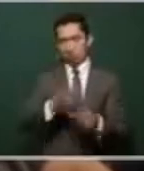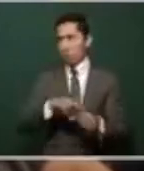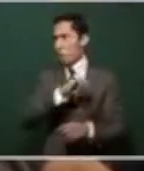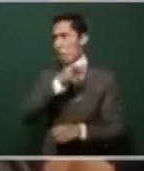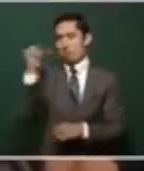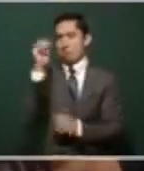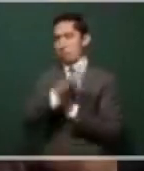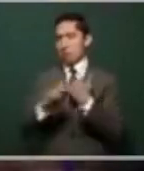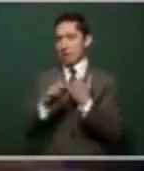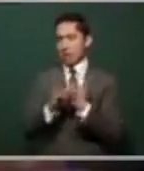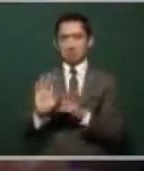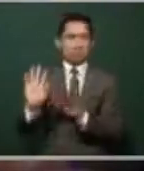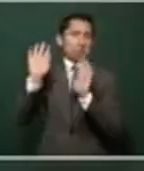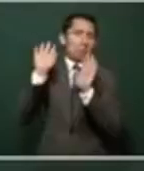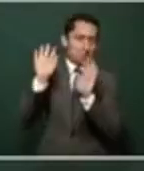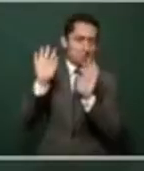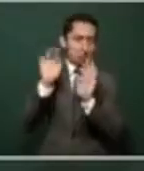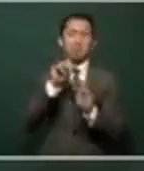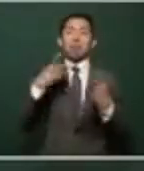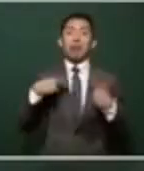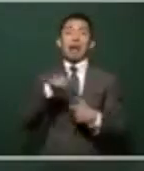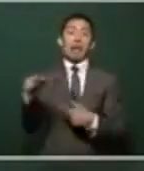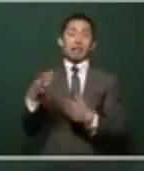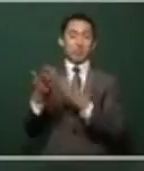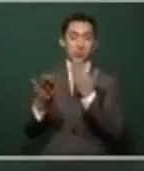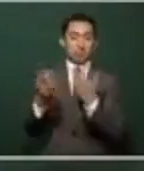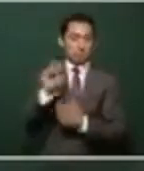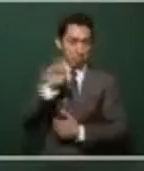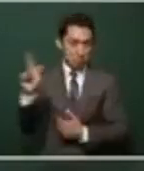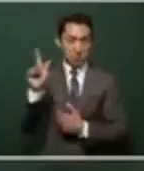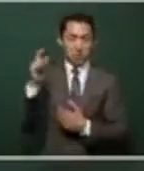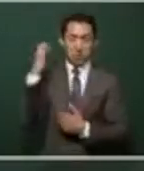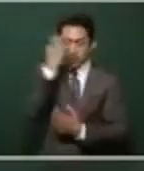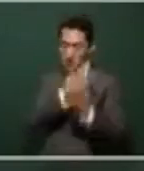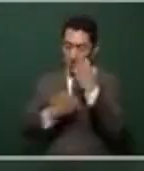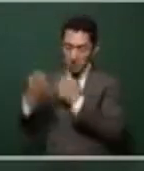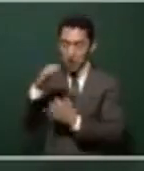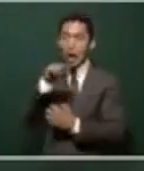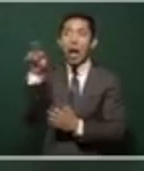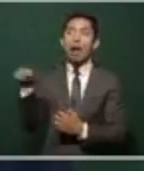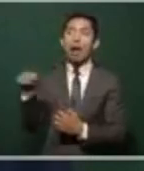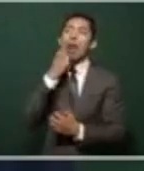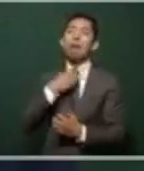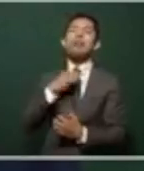A ver, los analistas, los estudiosos, que me digan si